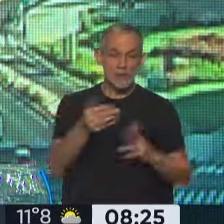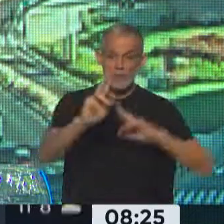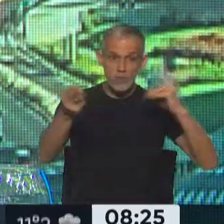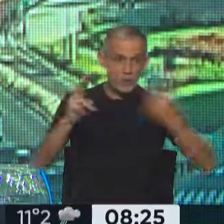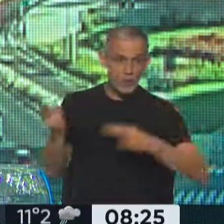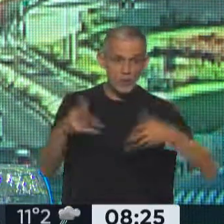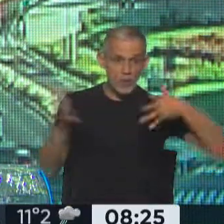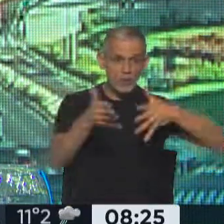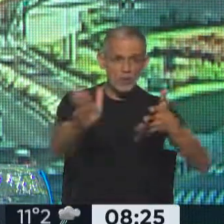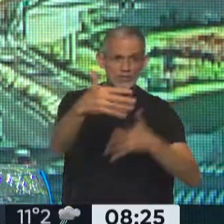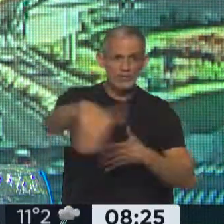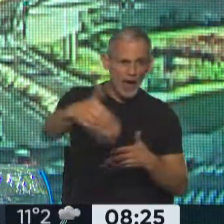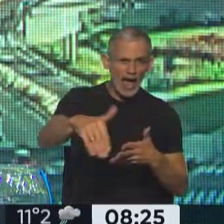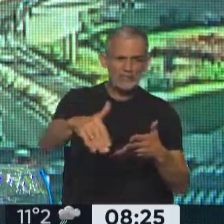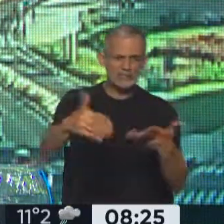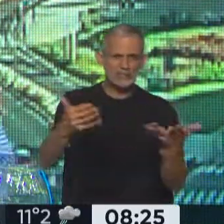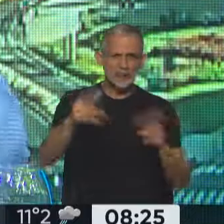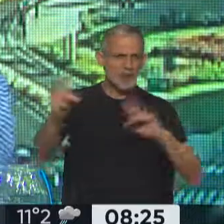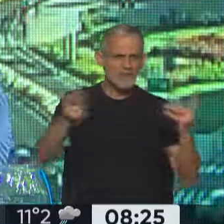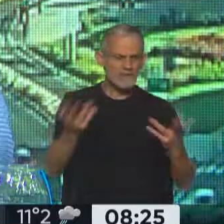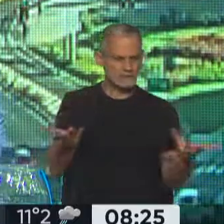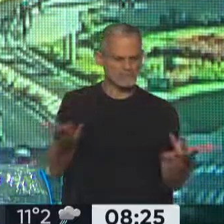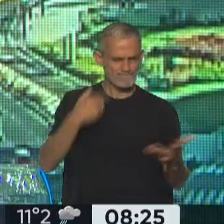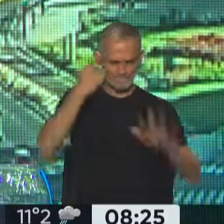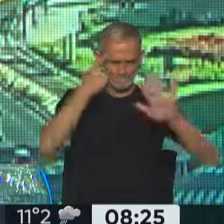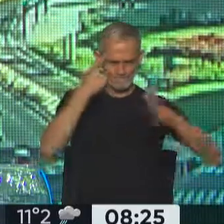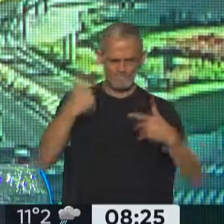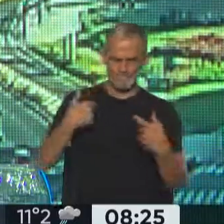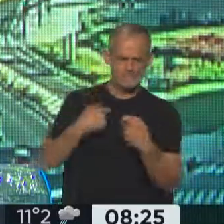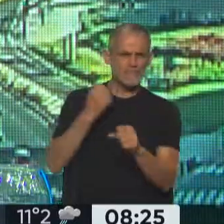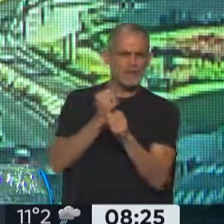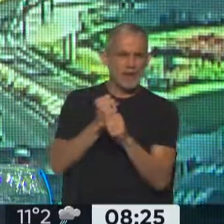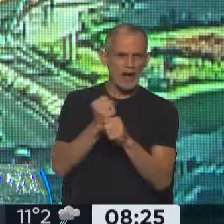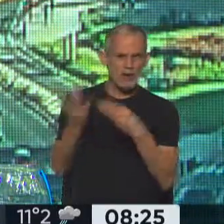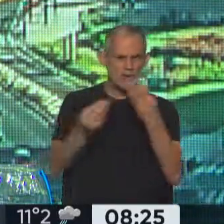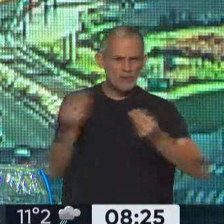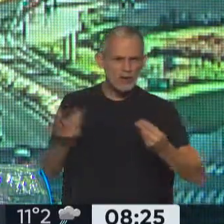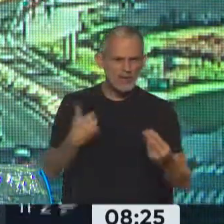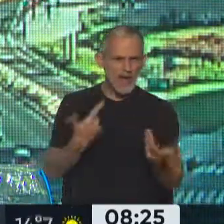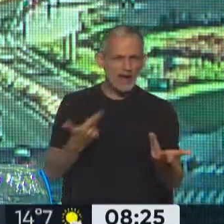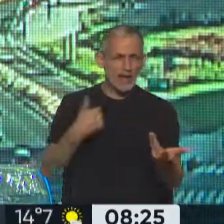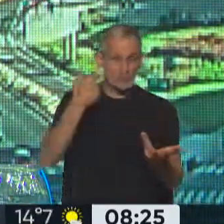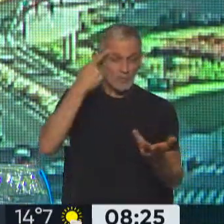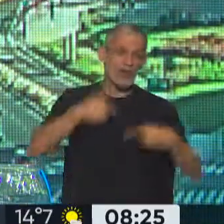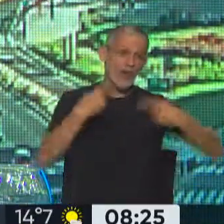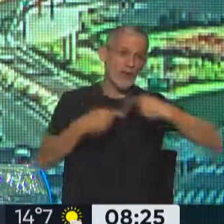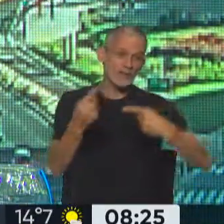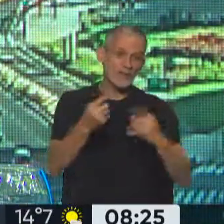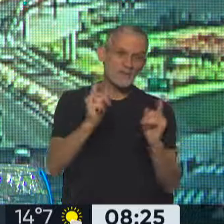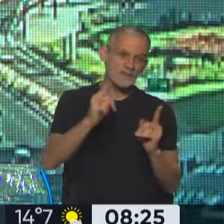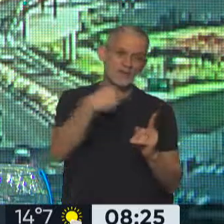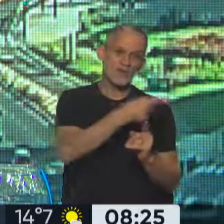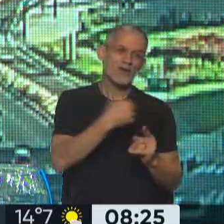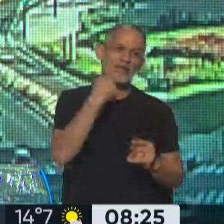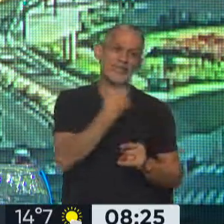en las rutas y en las calles y Bueno ahí empezamos nuestra tarea solidaria empezamos y continuamos la tarea solidaria